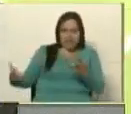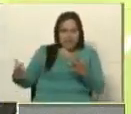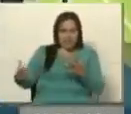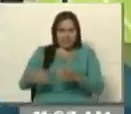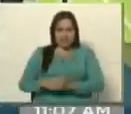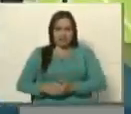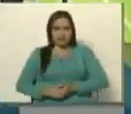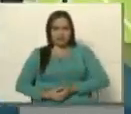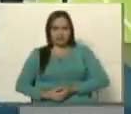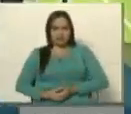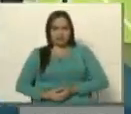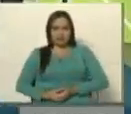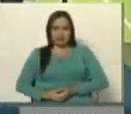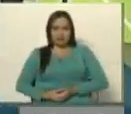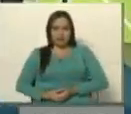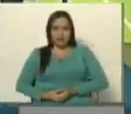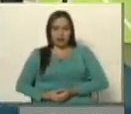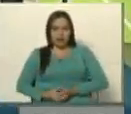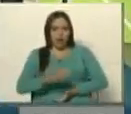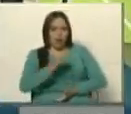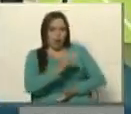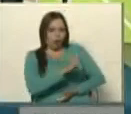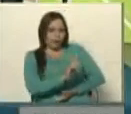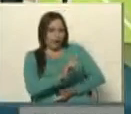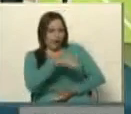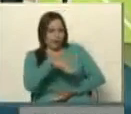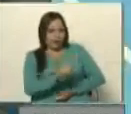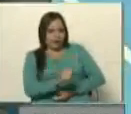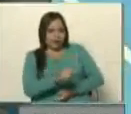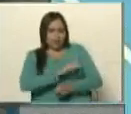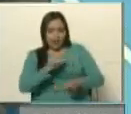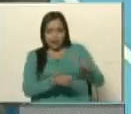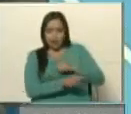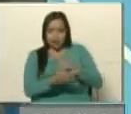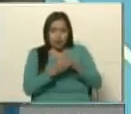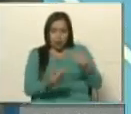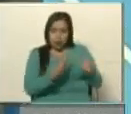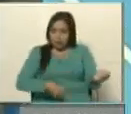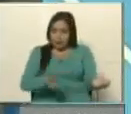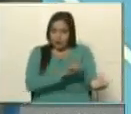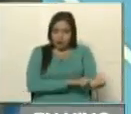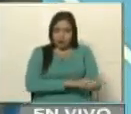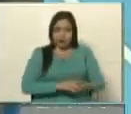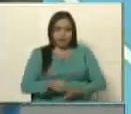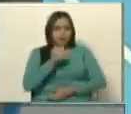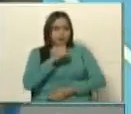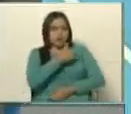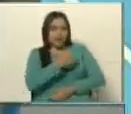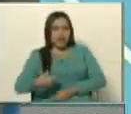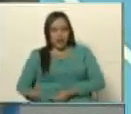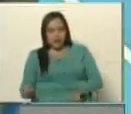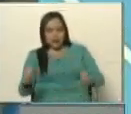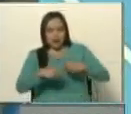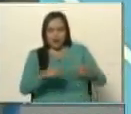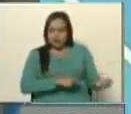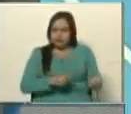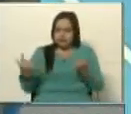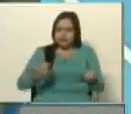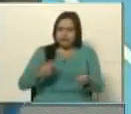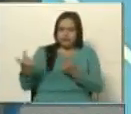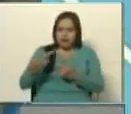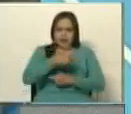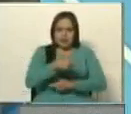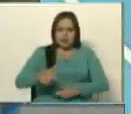Obama cambió las cosas por peor en todos los sentidos. ¿Quién fue el presidente que más deportó migrantes durante